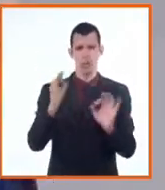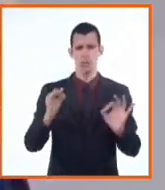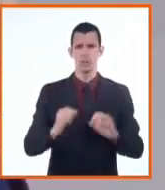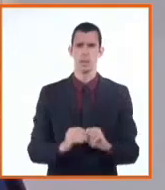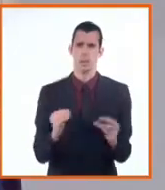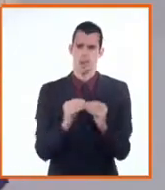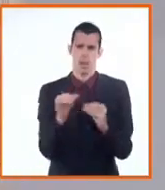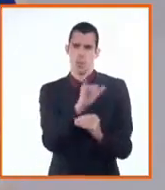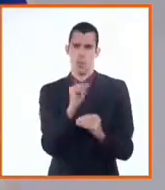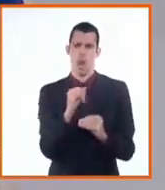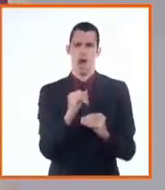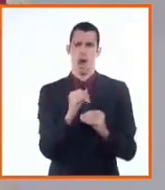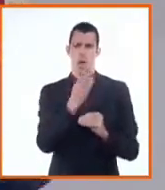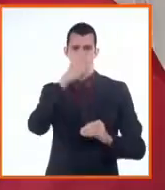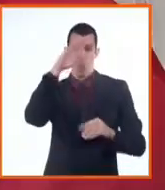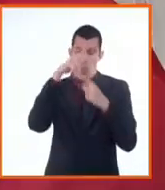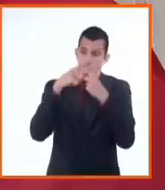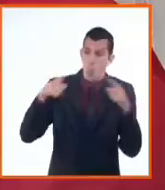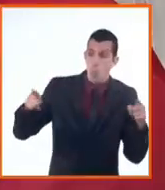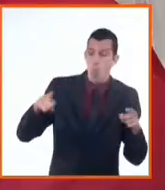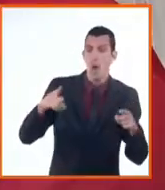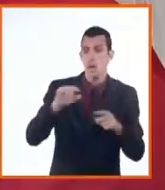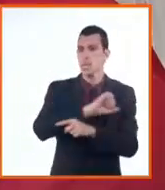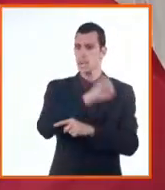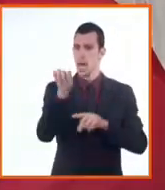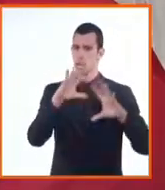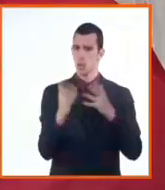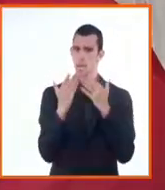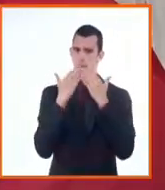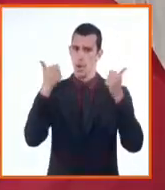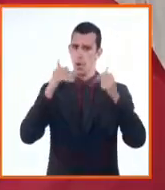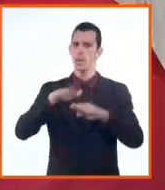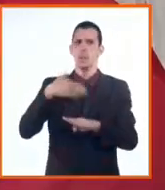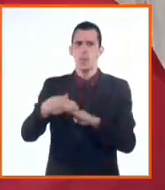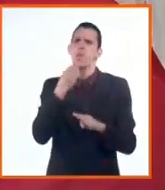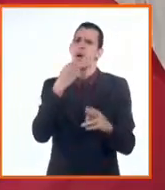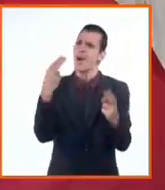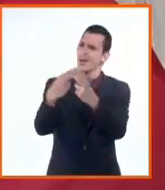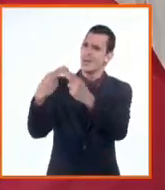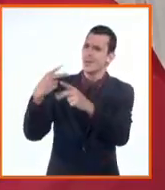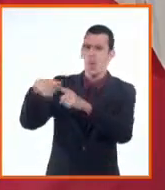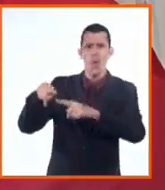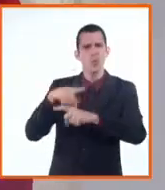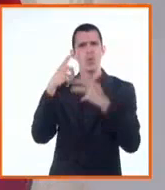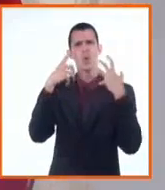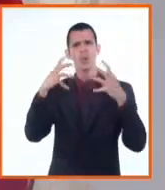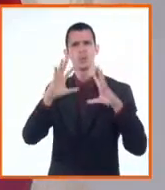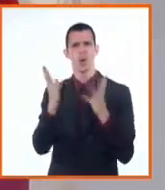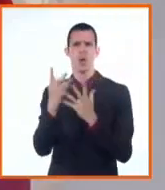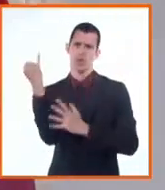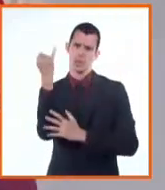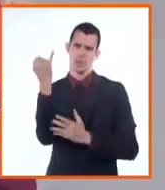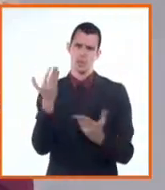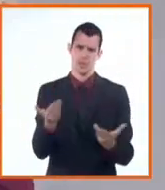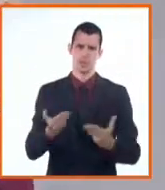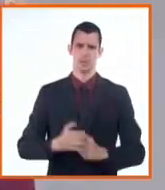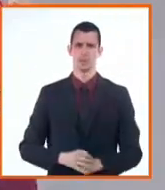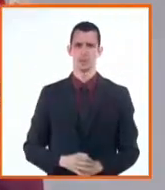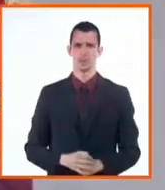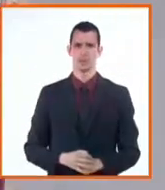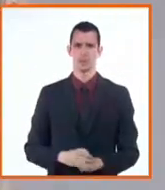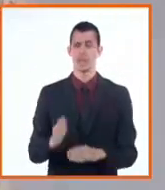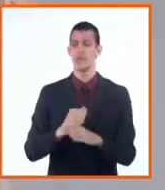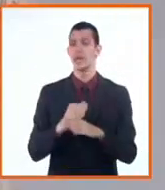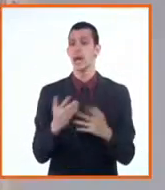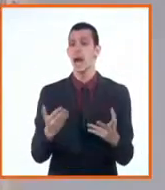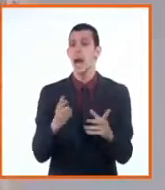e internacional pero es el equipo de la base el que se formó en la base y es algo que que le imprime mucho mucho desarrollo